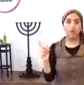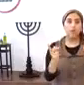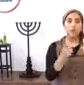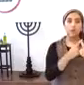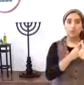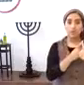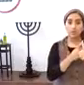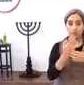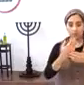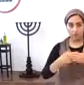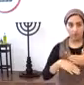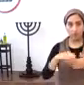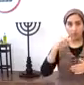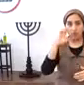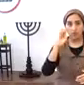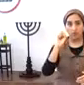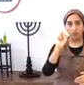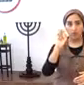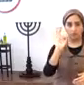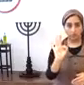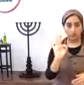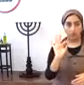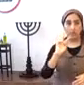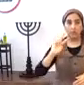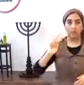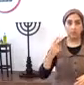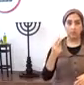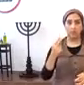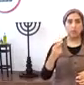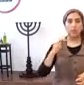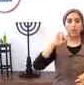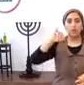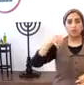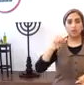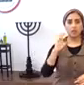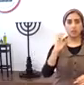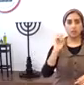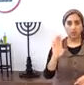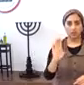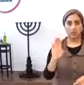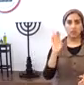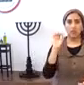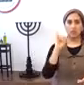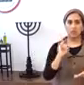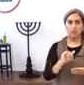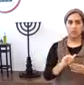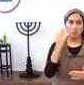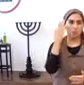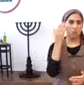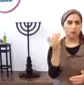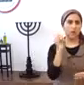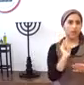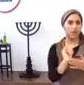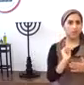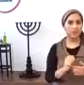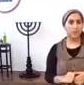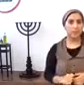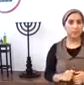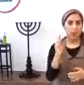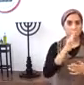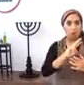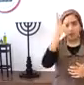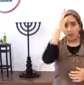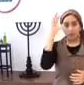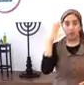primero es, el primer nacido es Esaf. Y después viene Jacob. Esto fue casualidad, el Eterno.